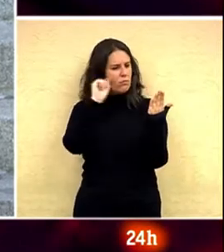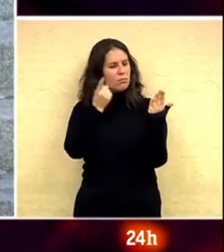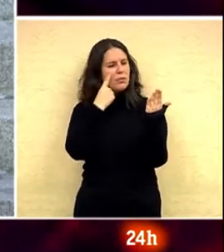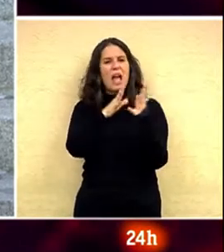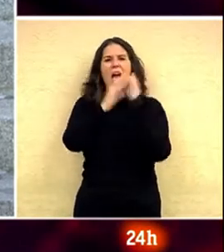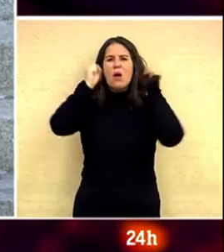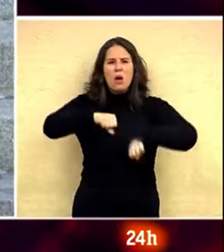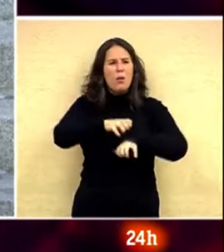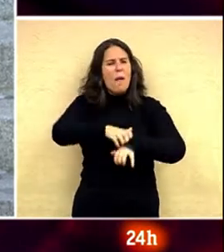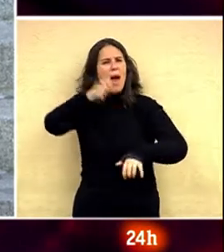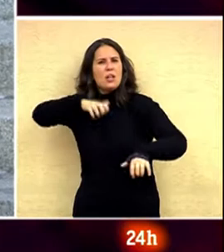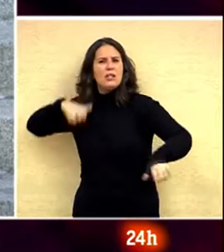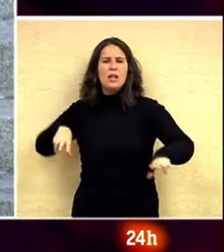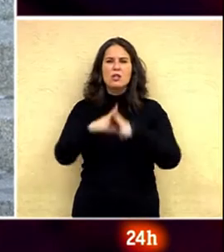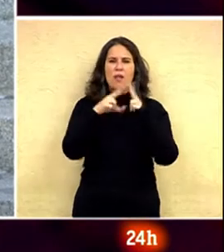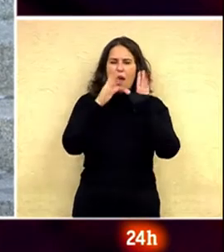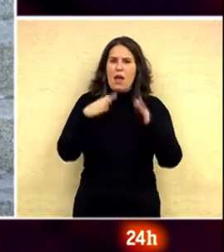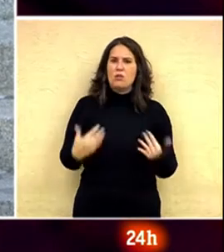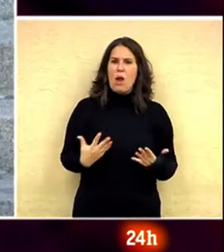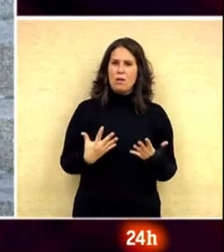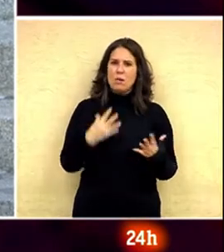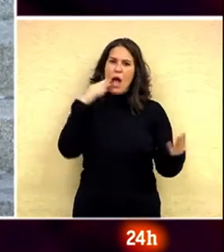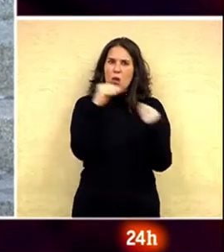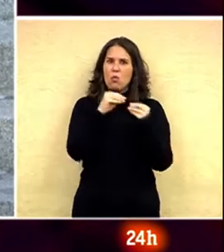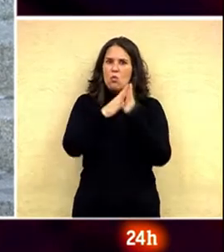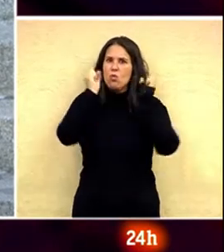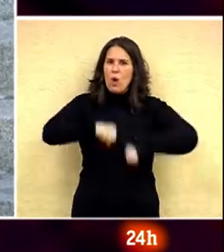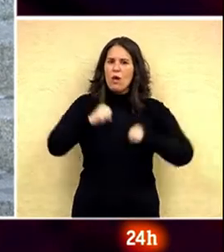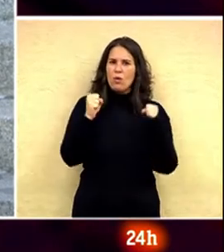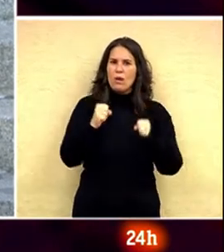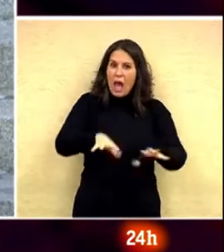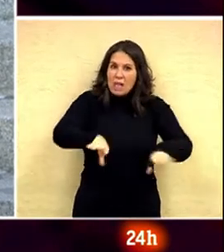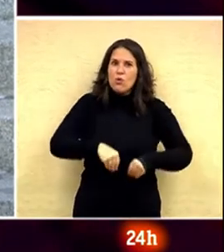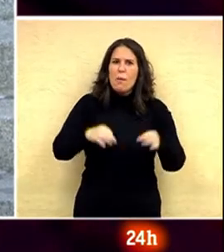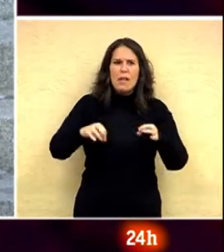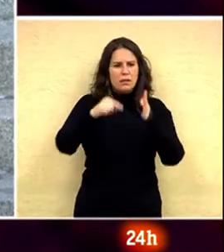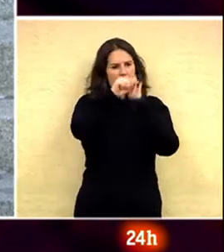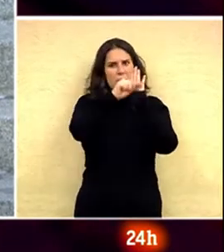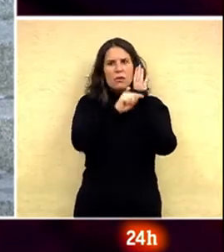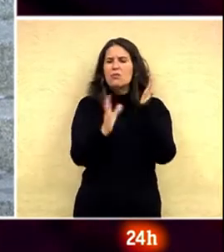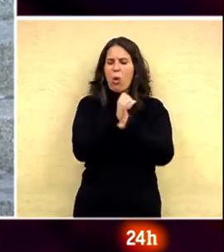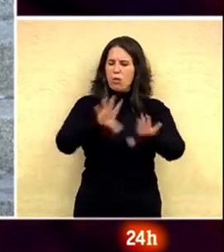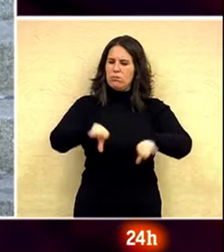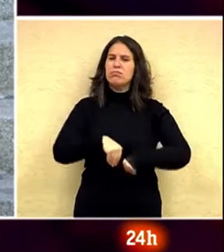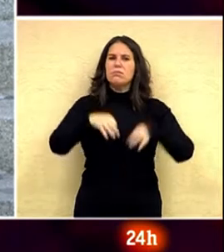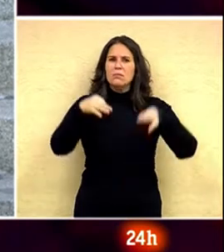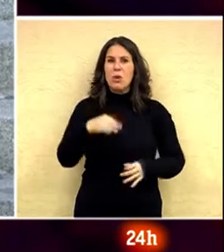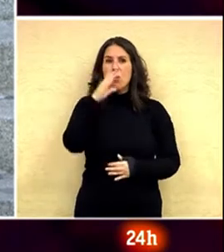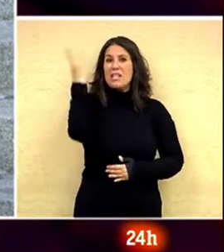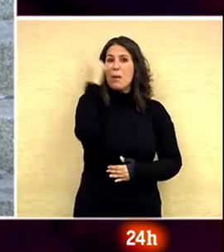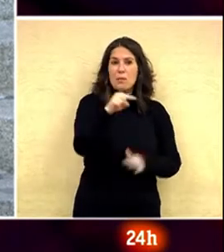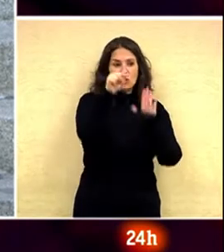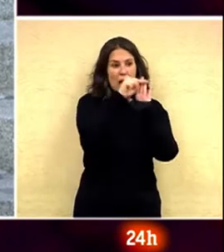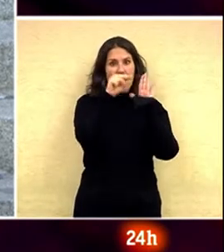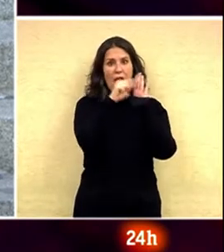acuerdo ampliamente mayoritario de nuestra sociedad actual. Un acuerdo global que asume la totalidad de sus preceptos, porque sabemos que